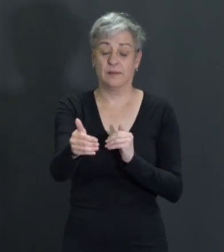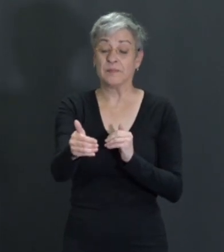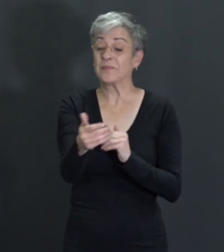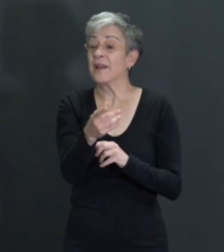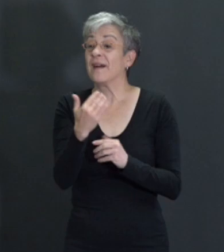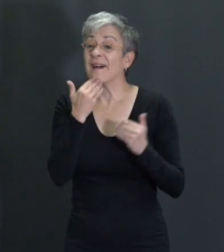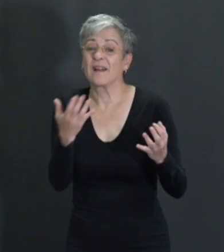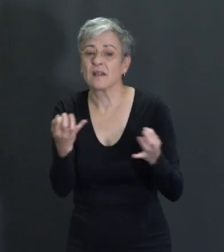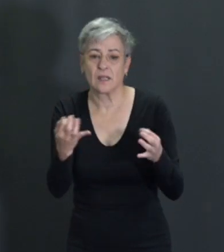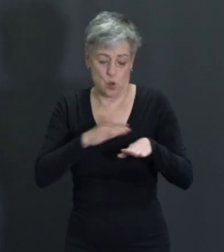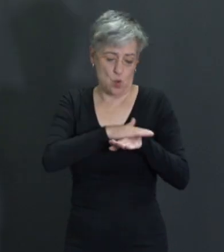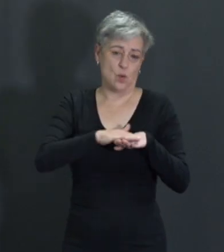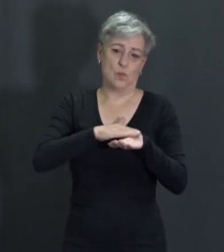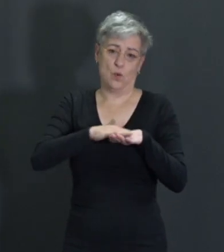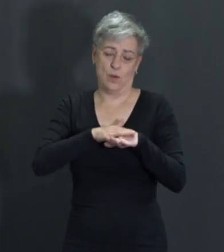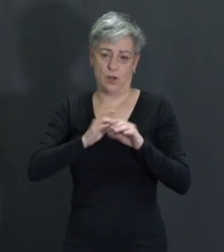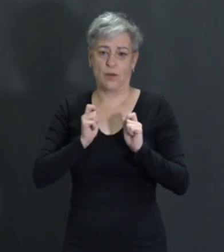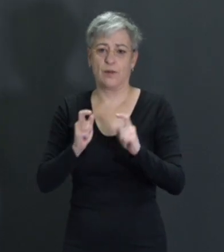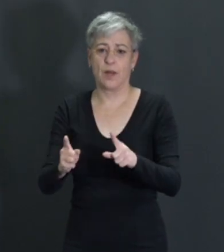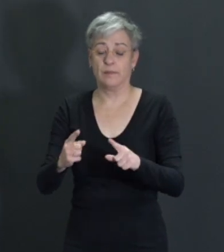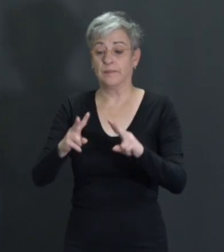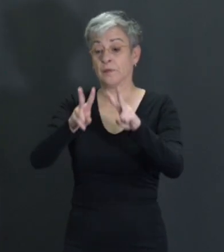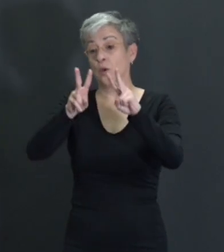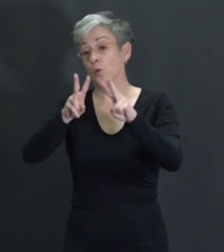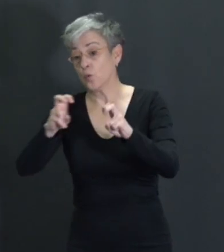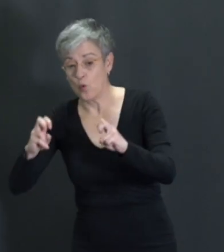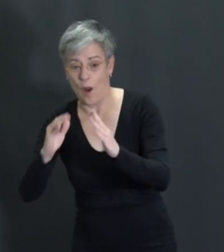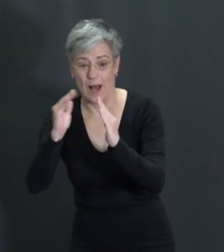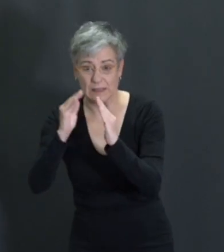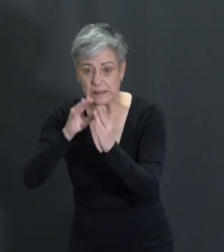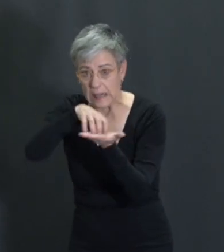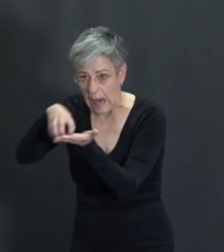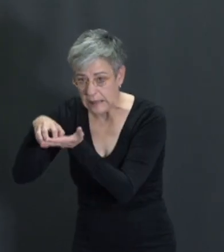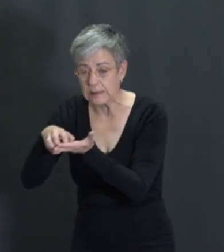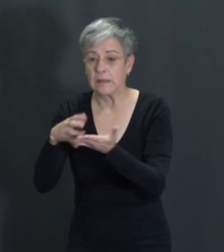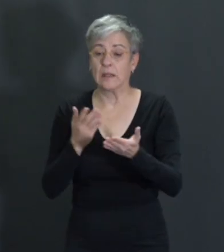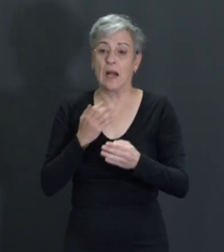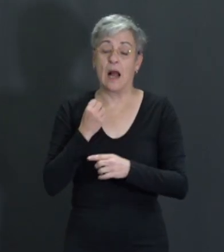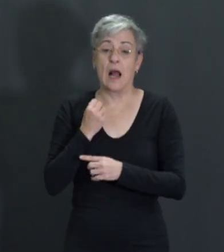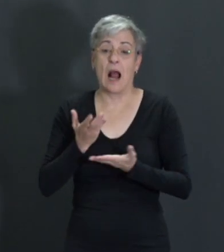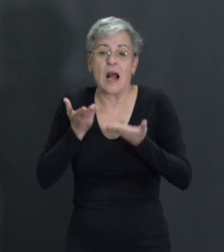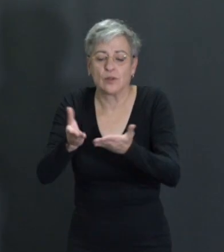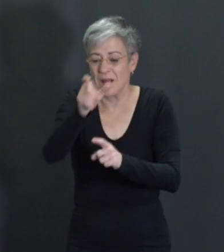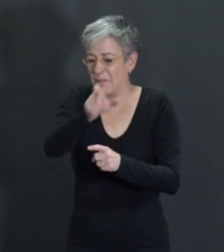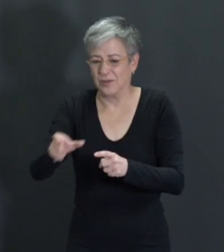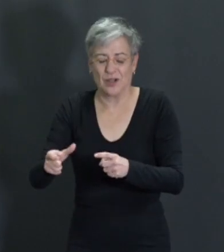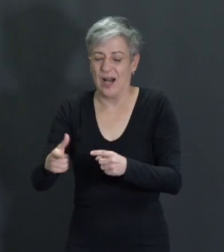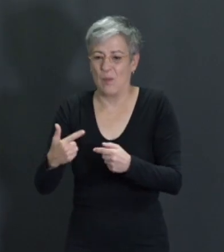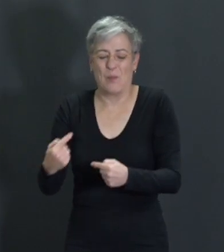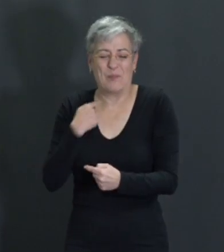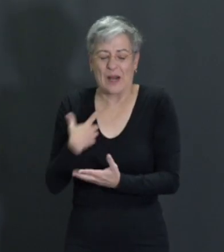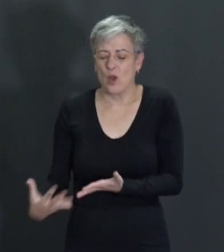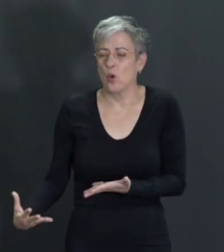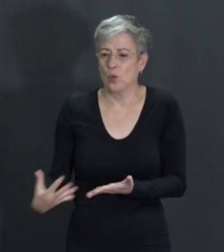público, por supuesto, unas nuevas casas, ayudas para gente que lo ha perdido absolutamente